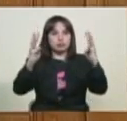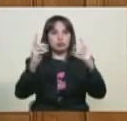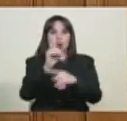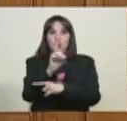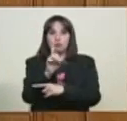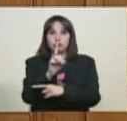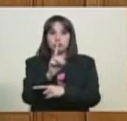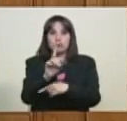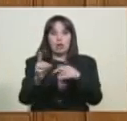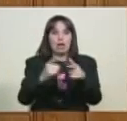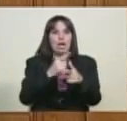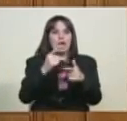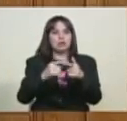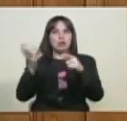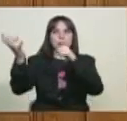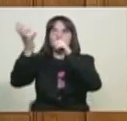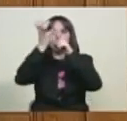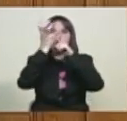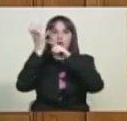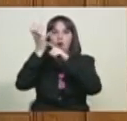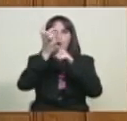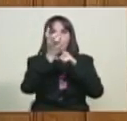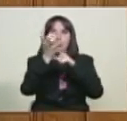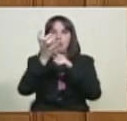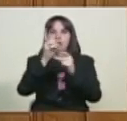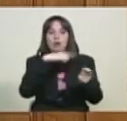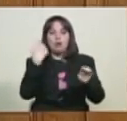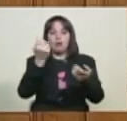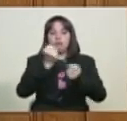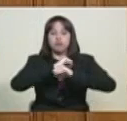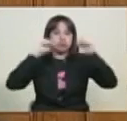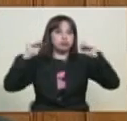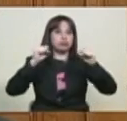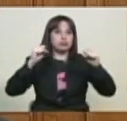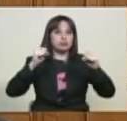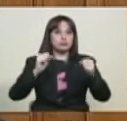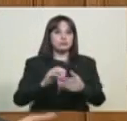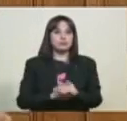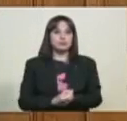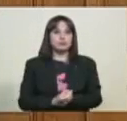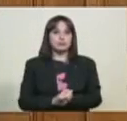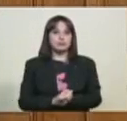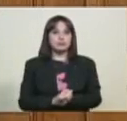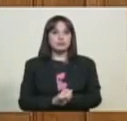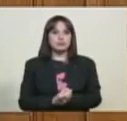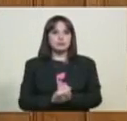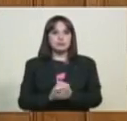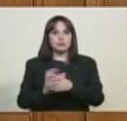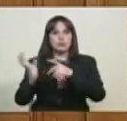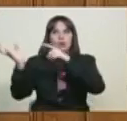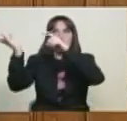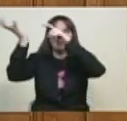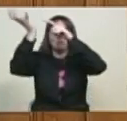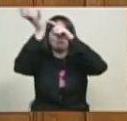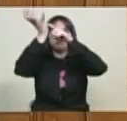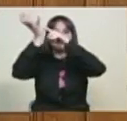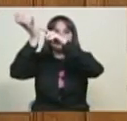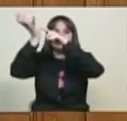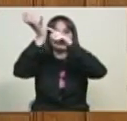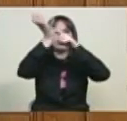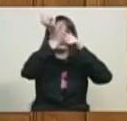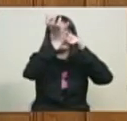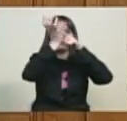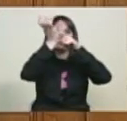Entonces ellos levantan este dron, el dron asesino, el que explota. Y lo pasan por encima de todas